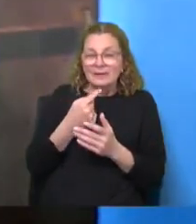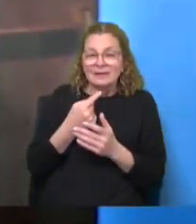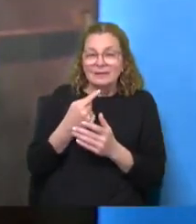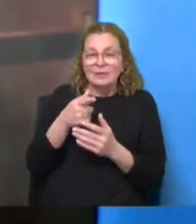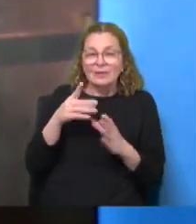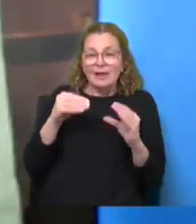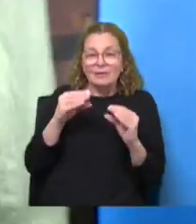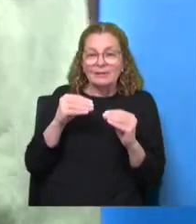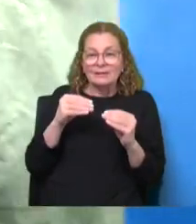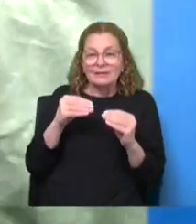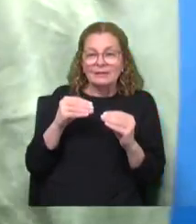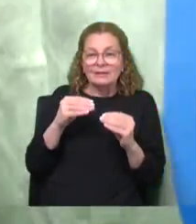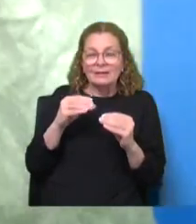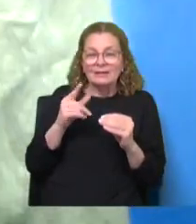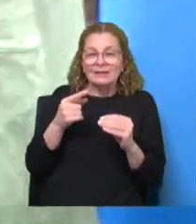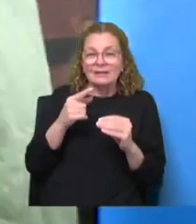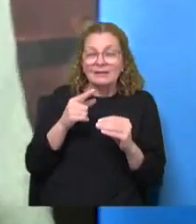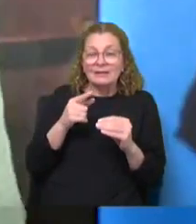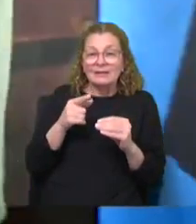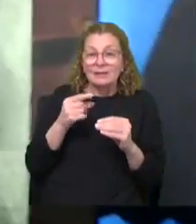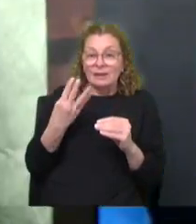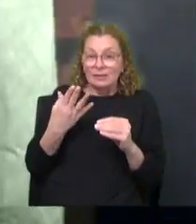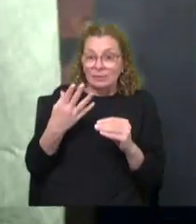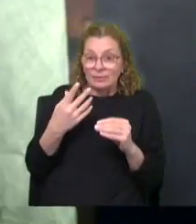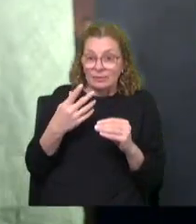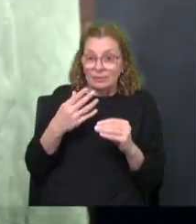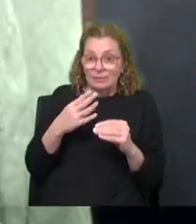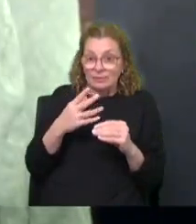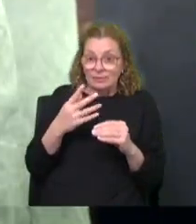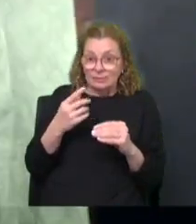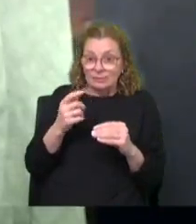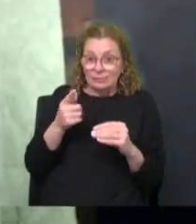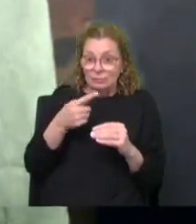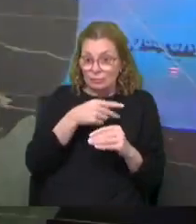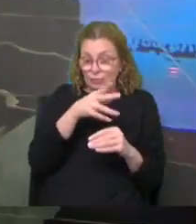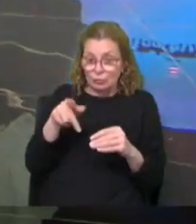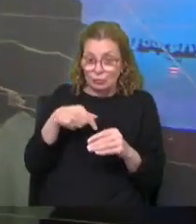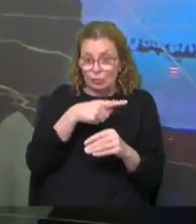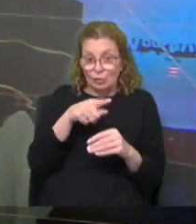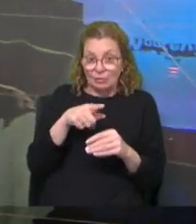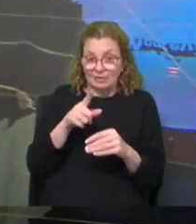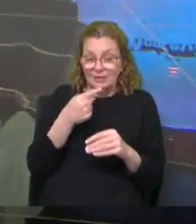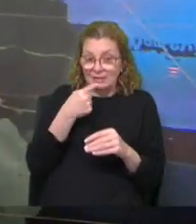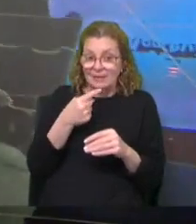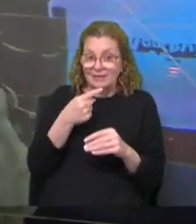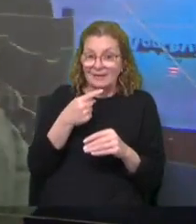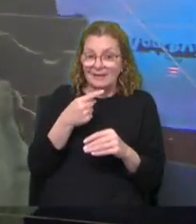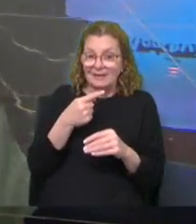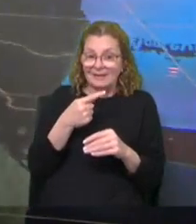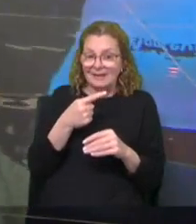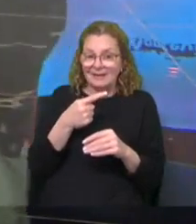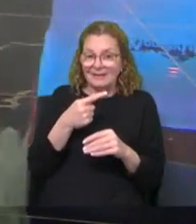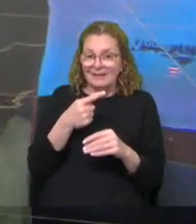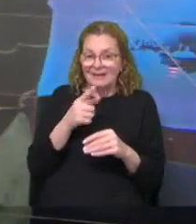hablaba Pablito de los egos y que yo los probaba un poco? Pero claro, son todos compositores. Ahora no me sacas sonriente, pero en realidad nos arrancamos